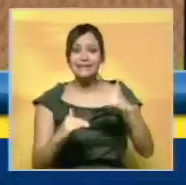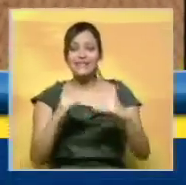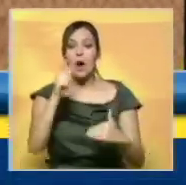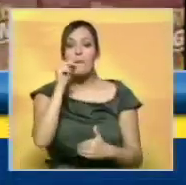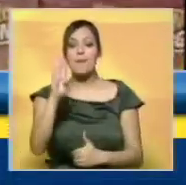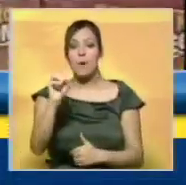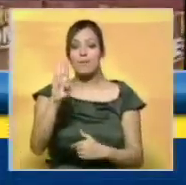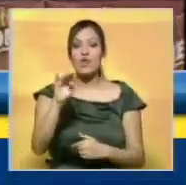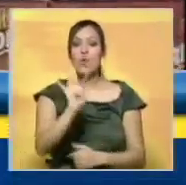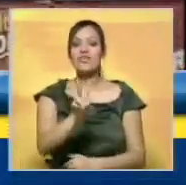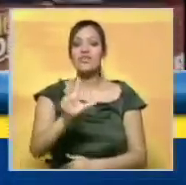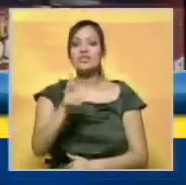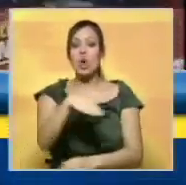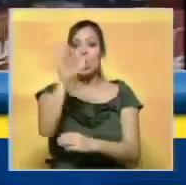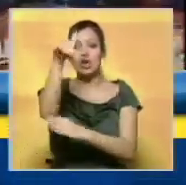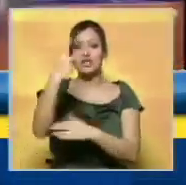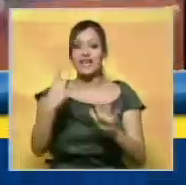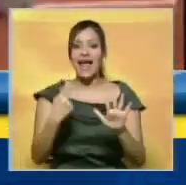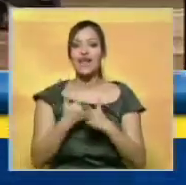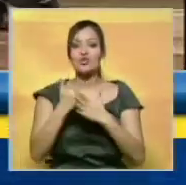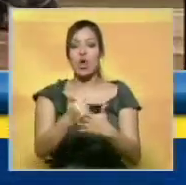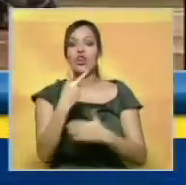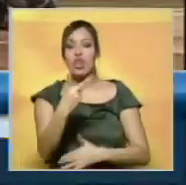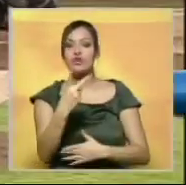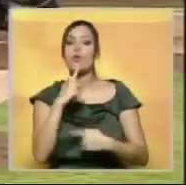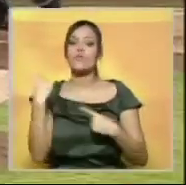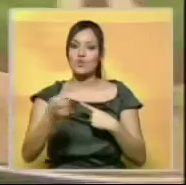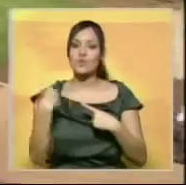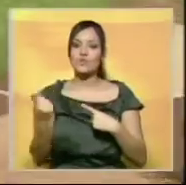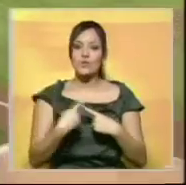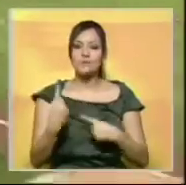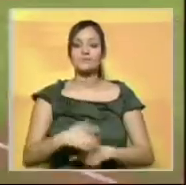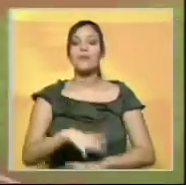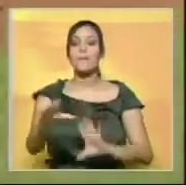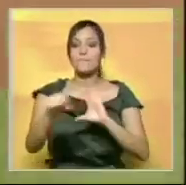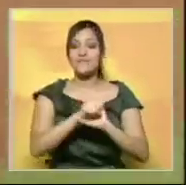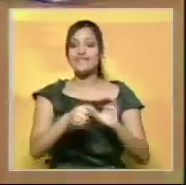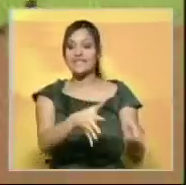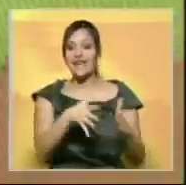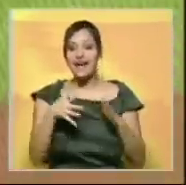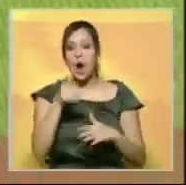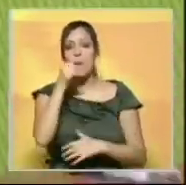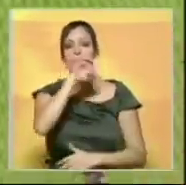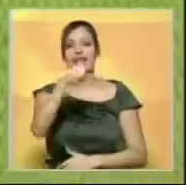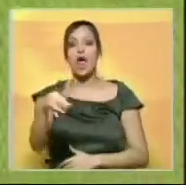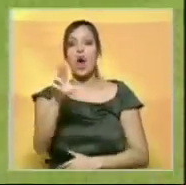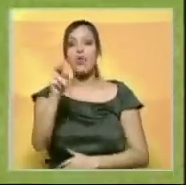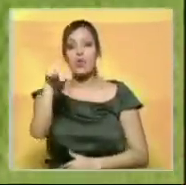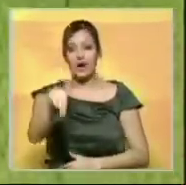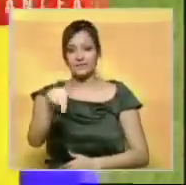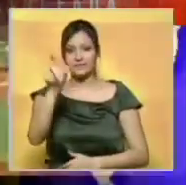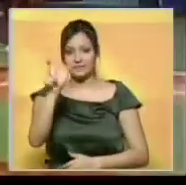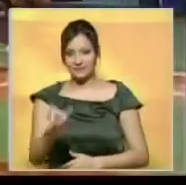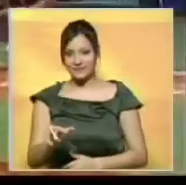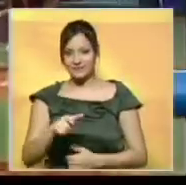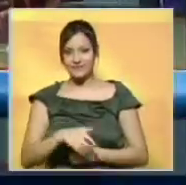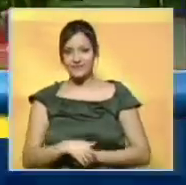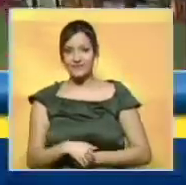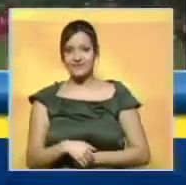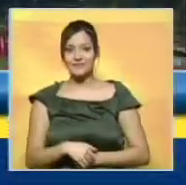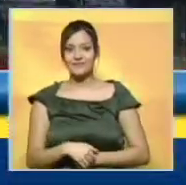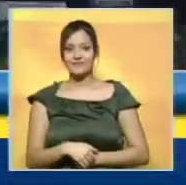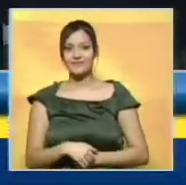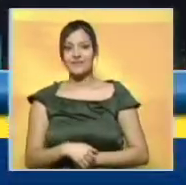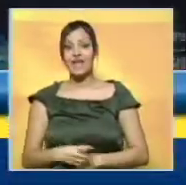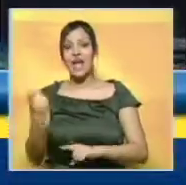fue de 4-3 con jonrón, 6 remolcadas y 2 anotadas. El pitcher ganador fue Juan Carlos Gutiérrez.